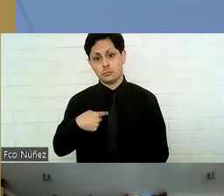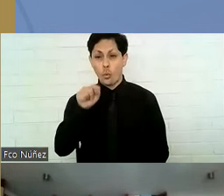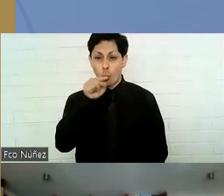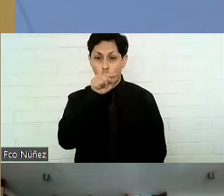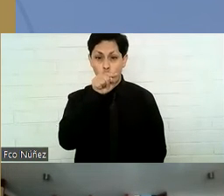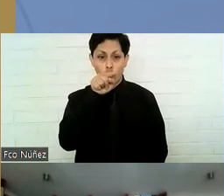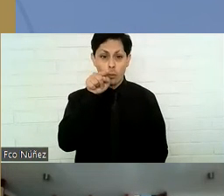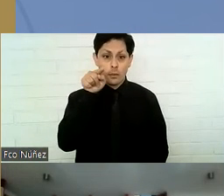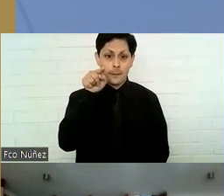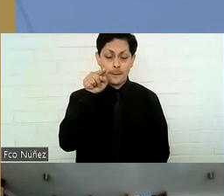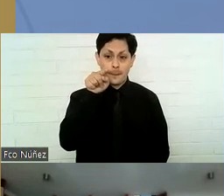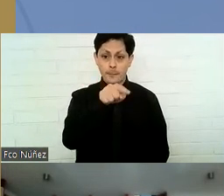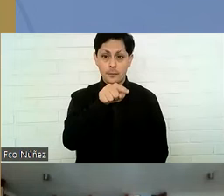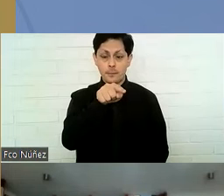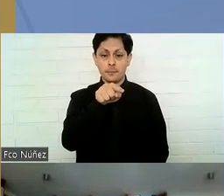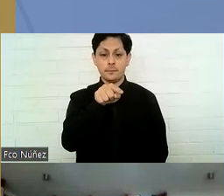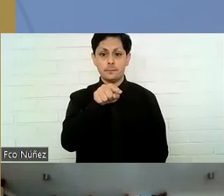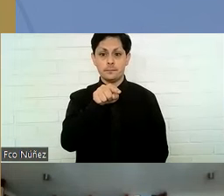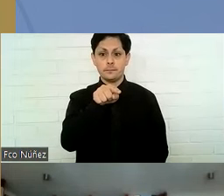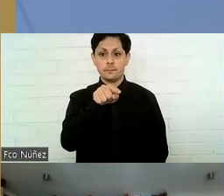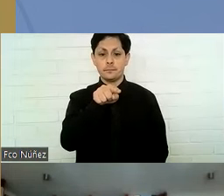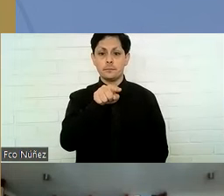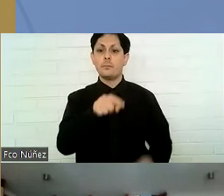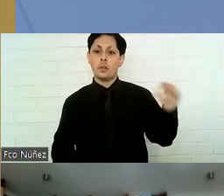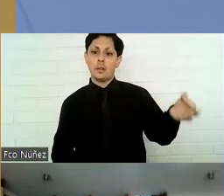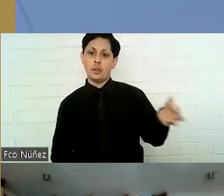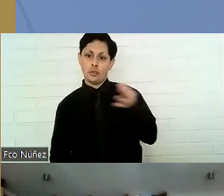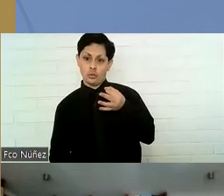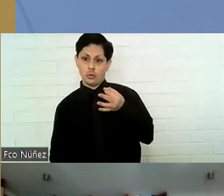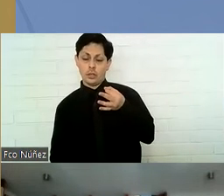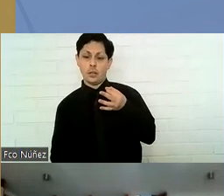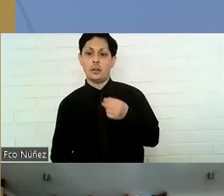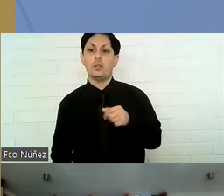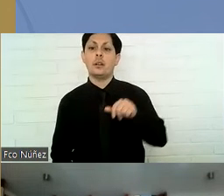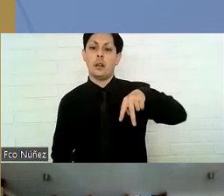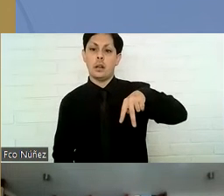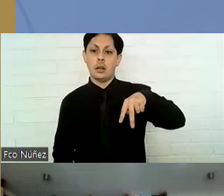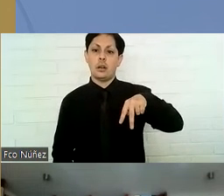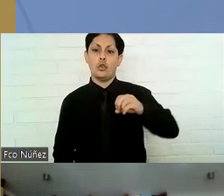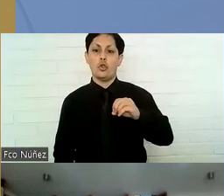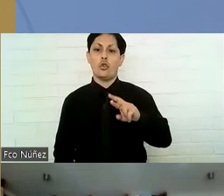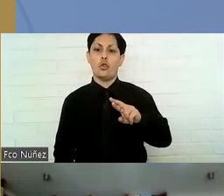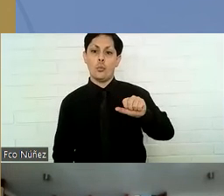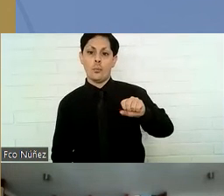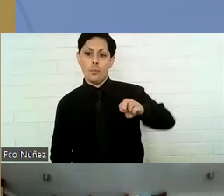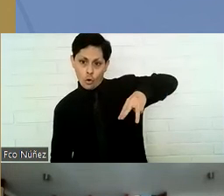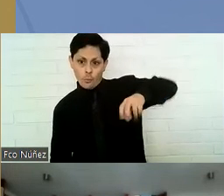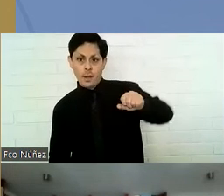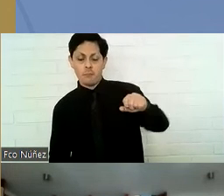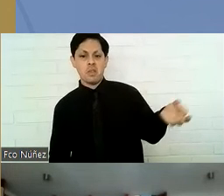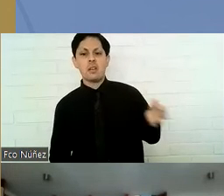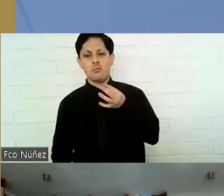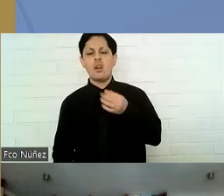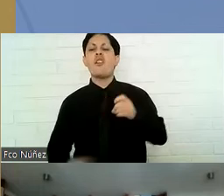justamente en lo que Nolfa señalaba como diversidad, y yo quisiera